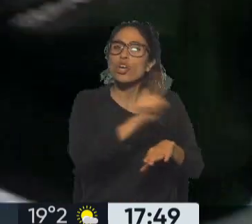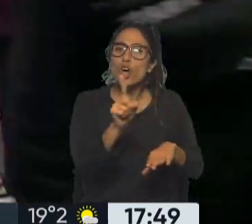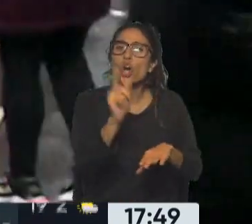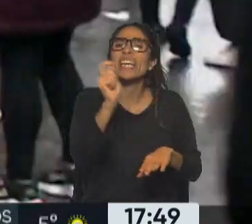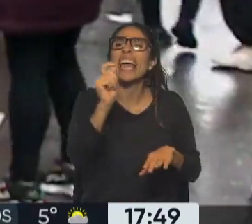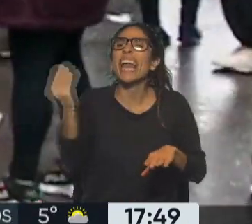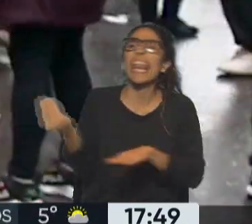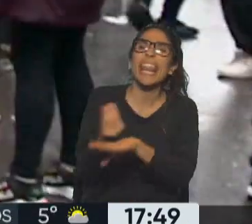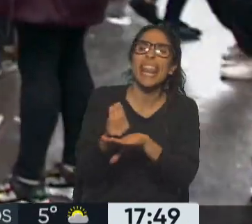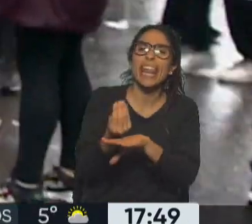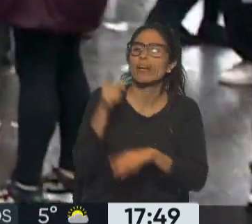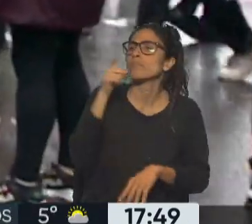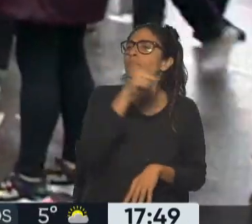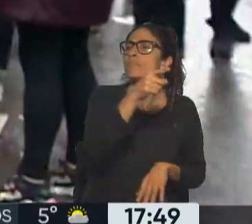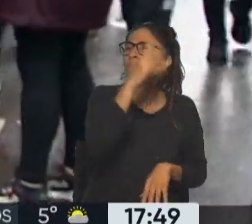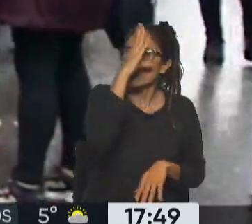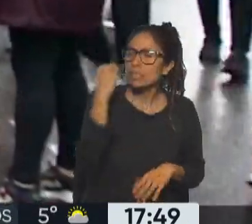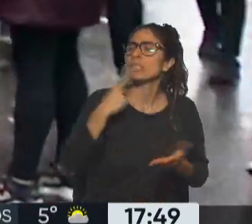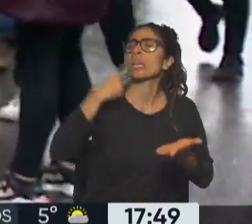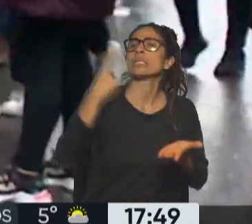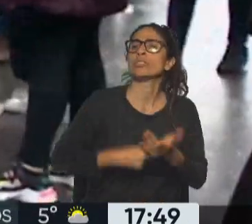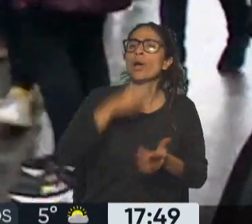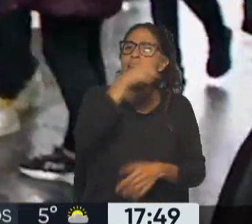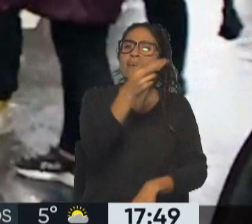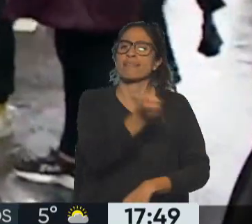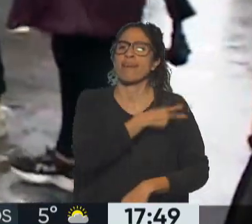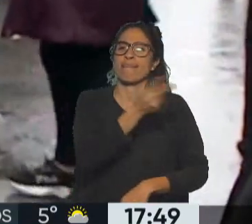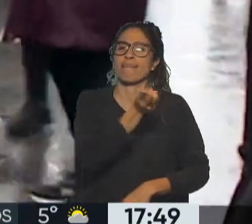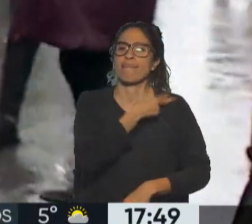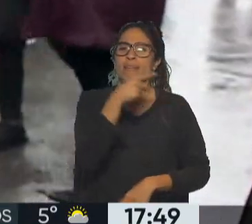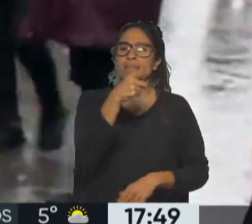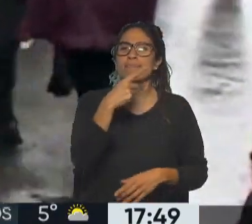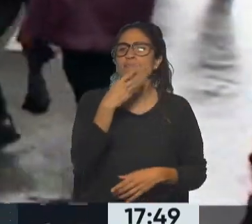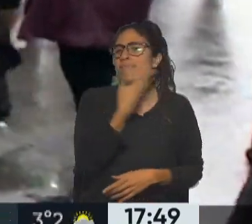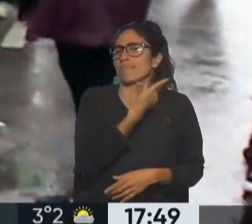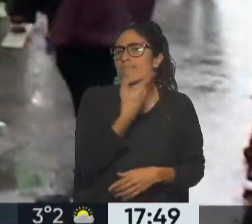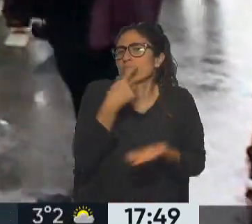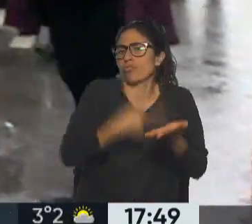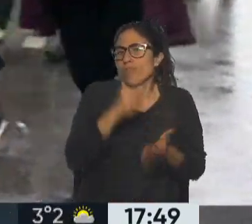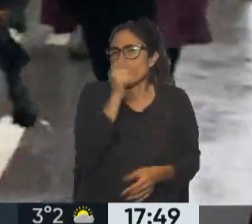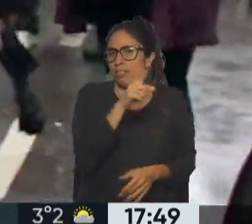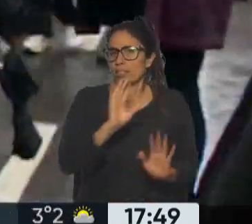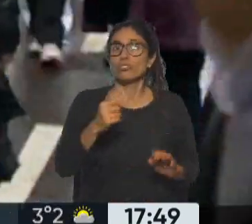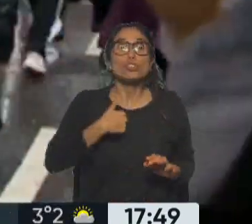decida, ella es la jefa, ella es la que ¿Quién manda. crees vos que ella va a decidir? No lo sé, es ella, yo quiero que sea ella. Gracias.